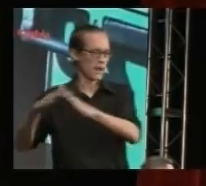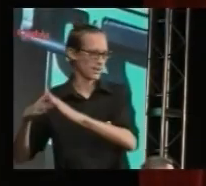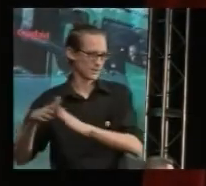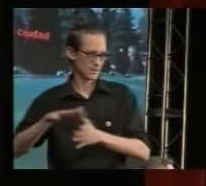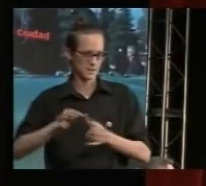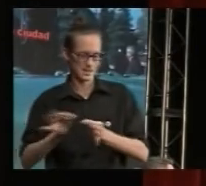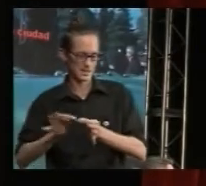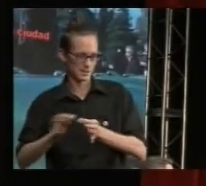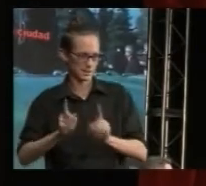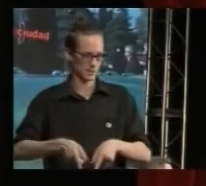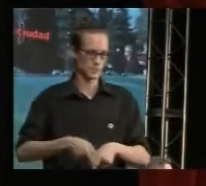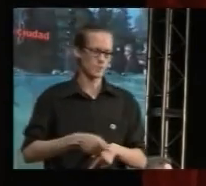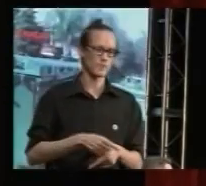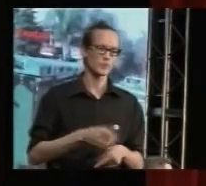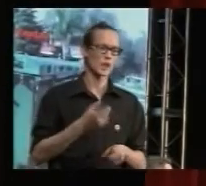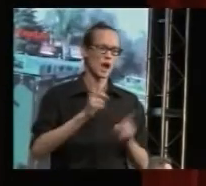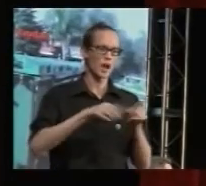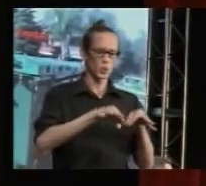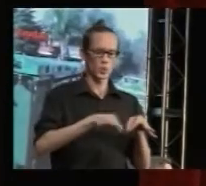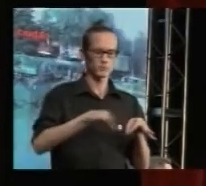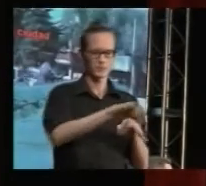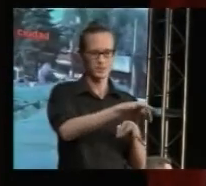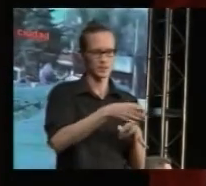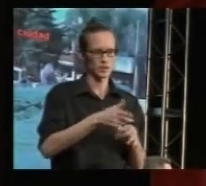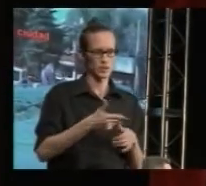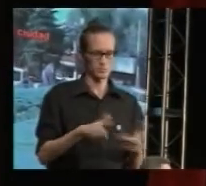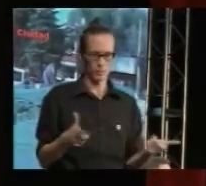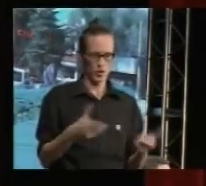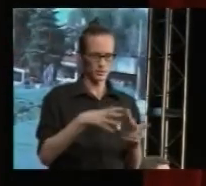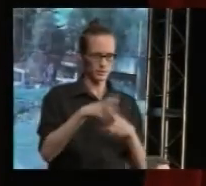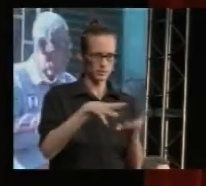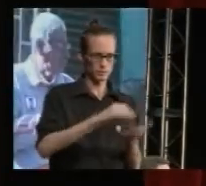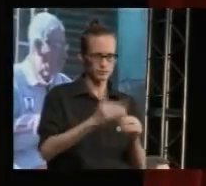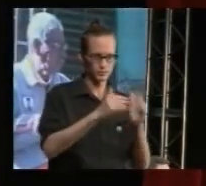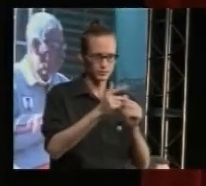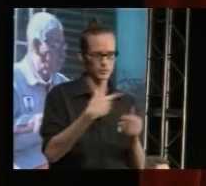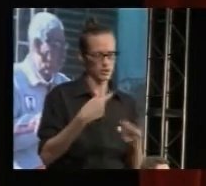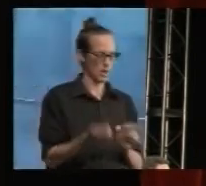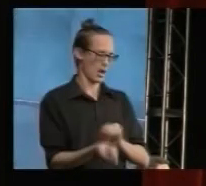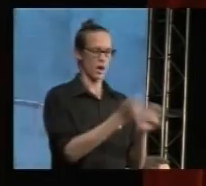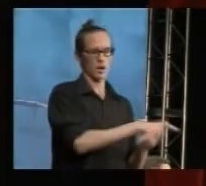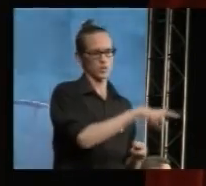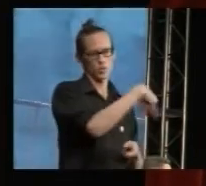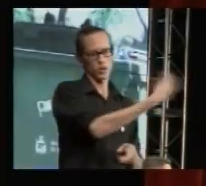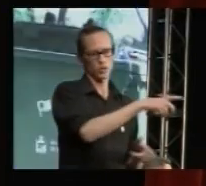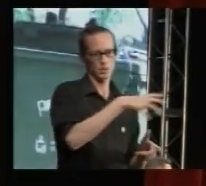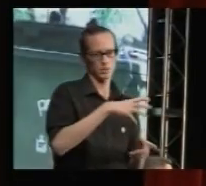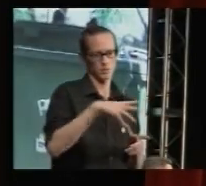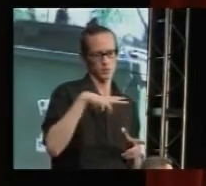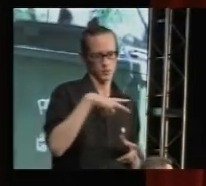momento adjudicadas a empresas que nunca invirtieron, y ya la hemos adjudicado a nuevos emprendimientos. El cuello de